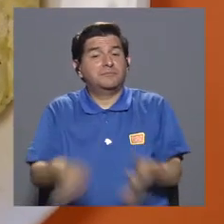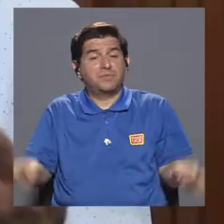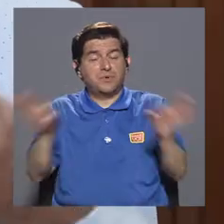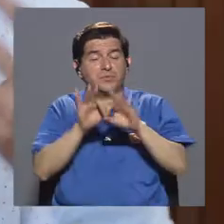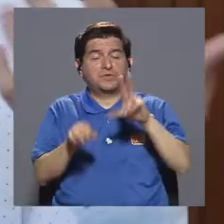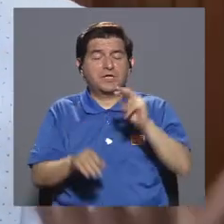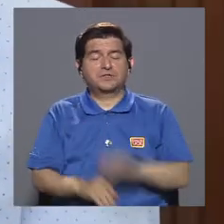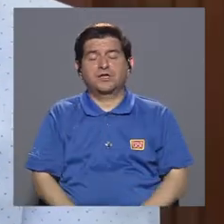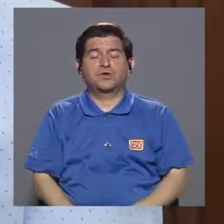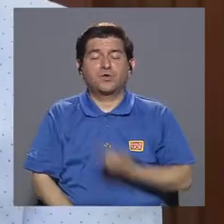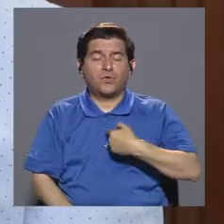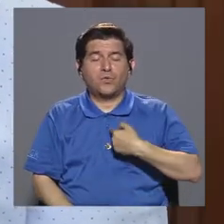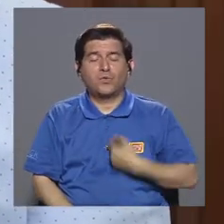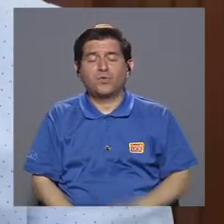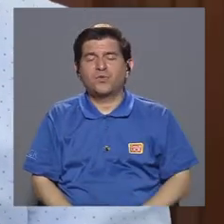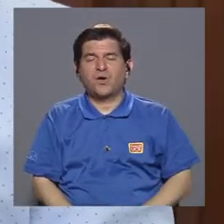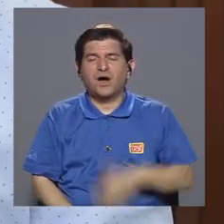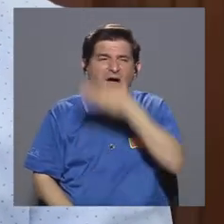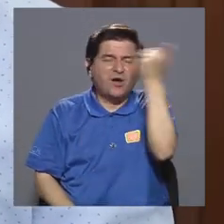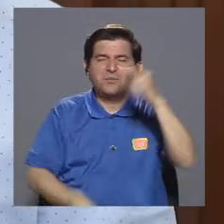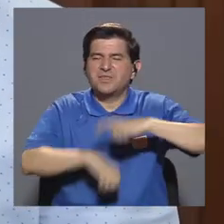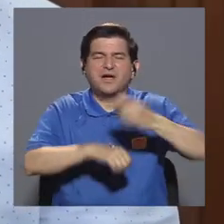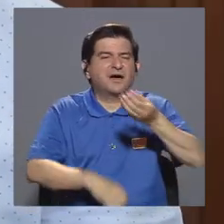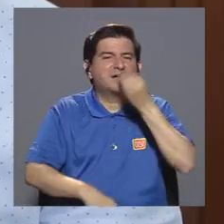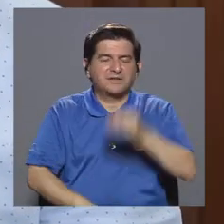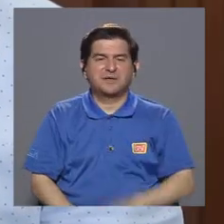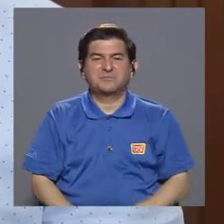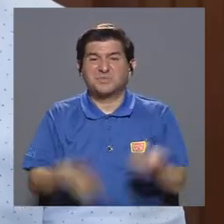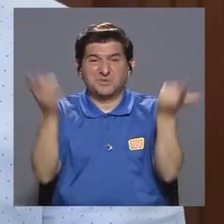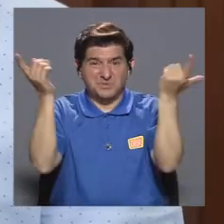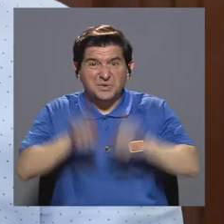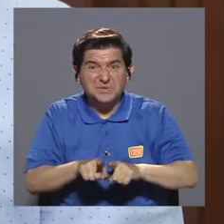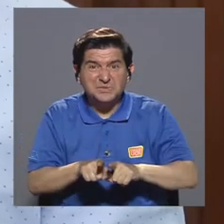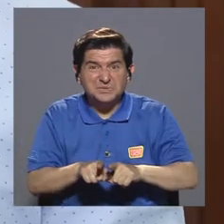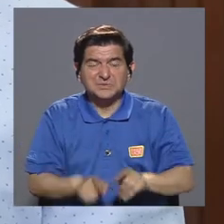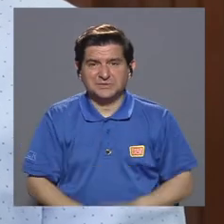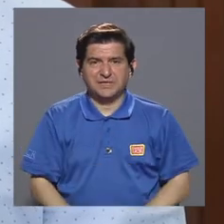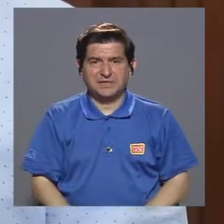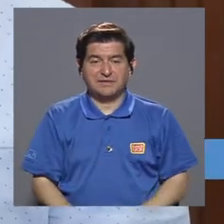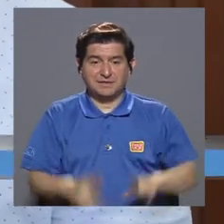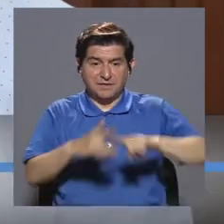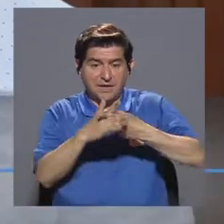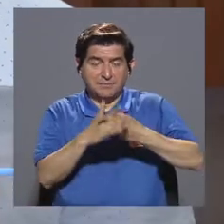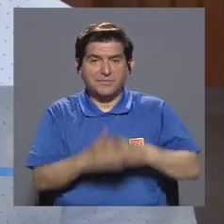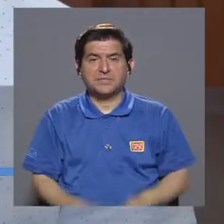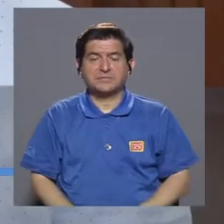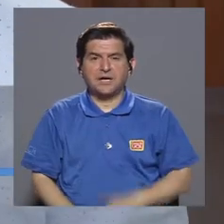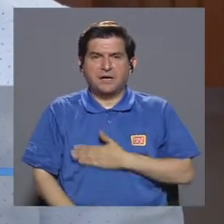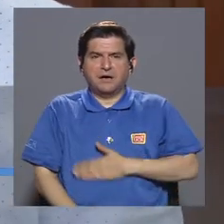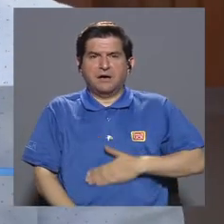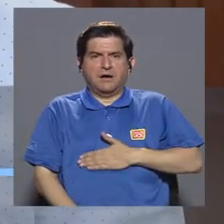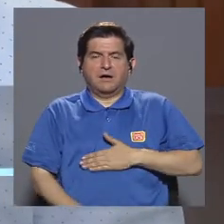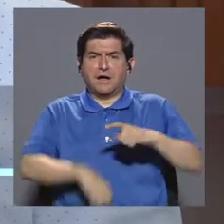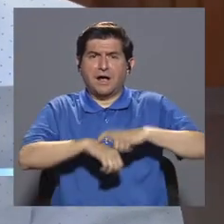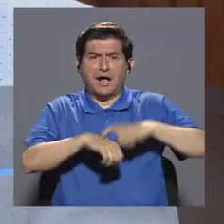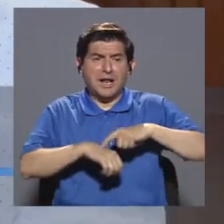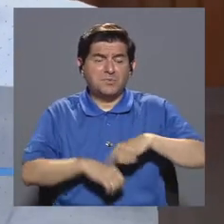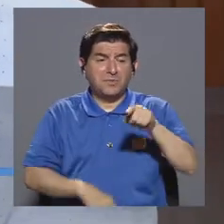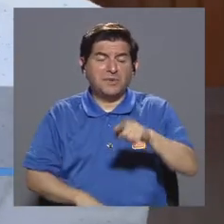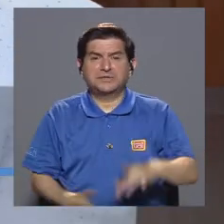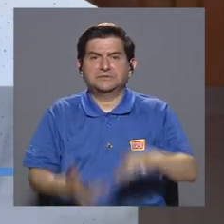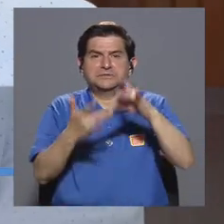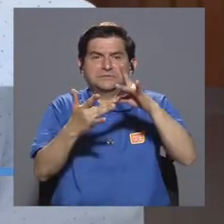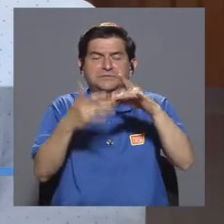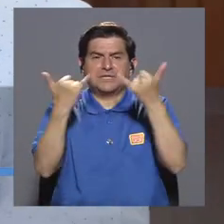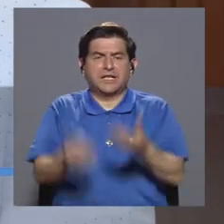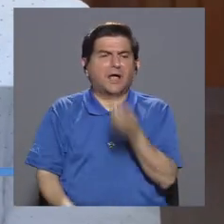Es importante no saltarse tiempos de comida, eso sí, porque cuando nos saltamos los tiempos de comida lo que pasa es que empezamos a acumular hambre y cuando llegamos a ese